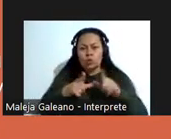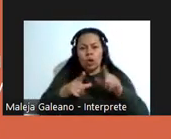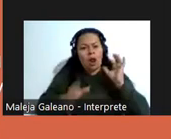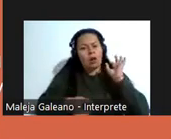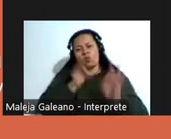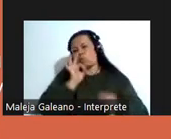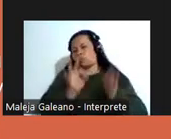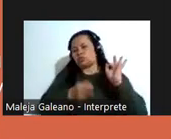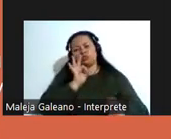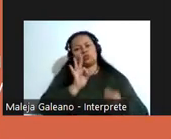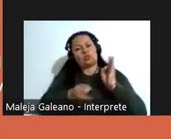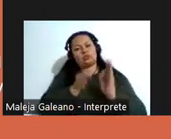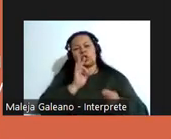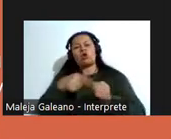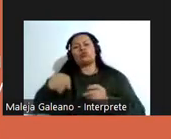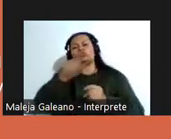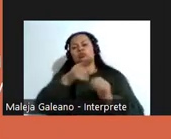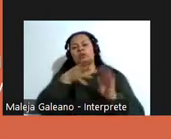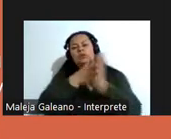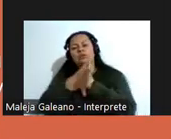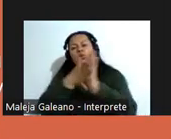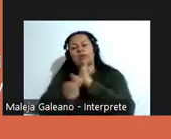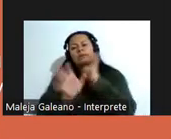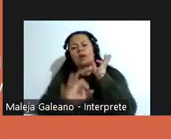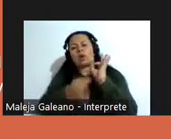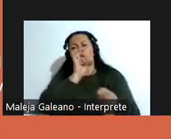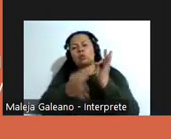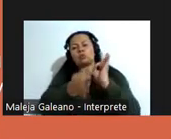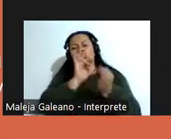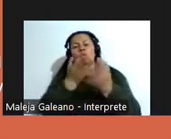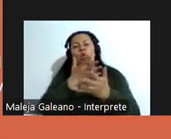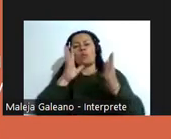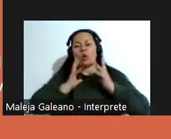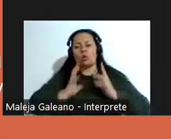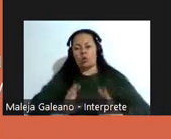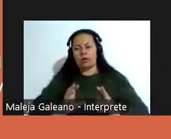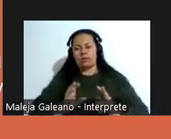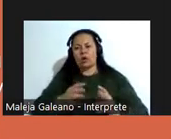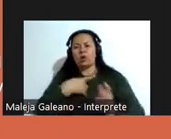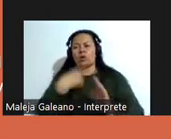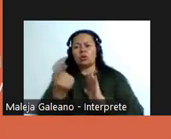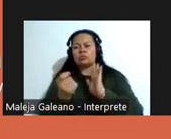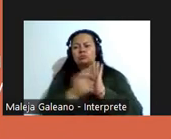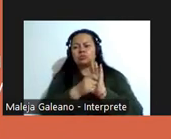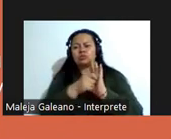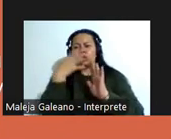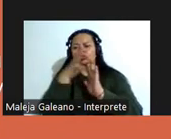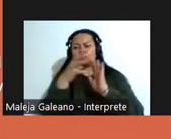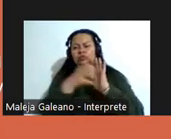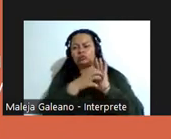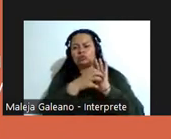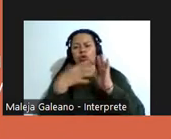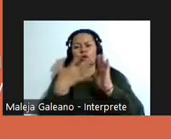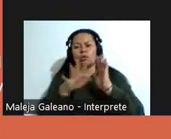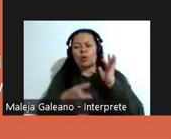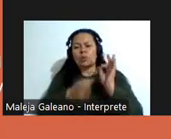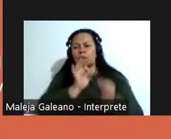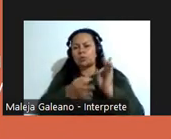lugar donde ustedes plasmen la injusticia en su cuerpo. Y le van a poner un icono que represente esa